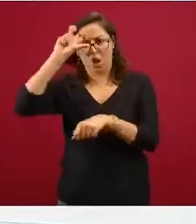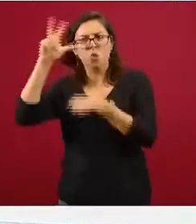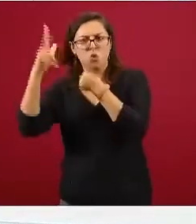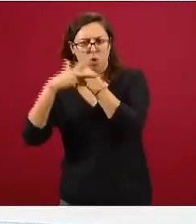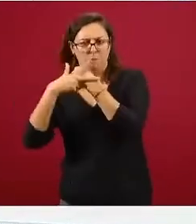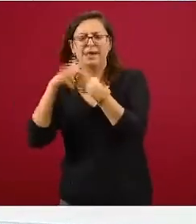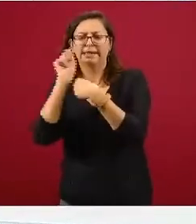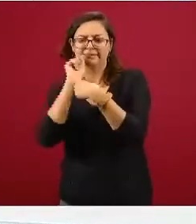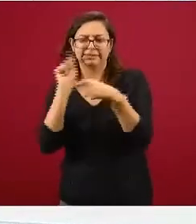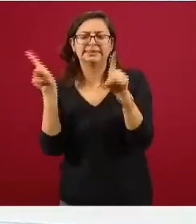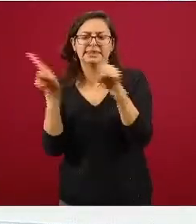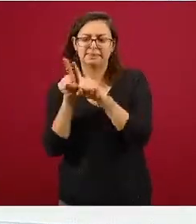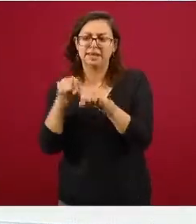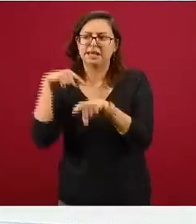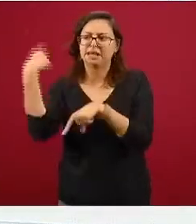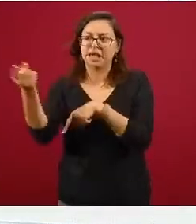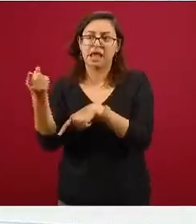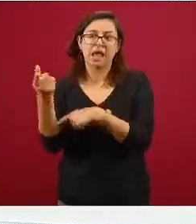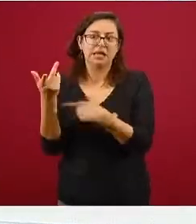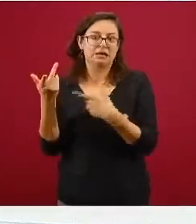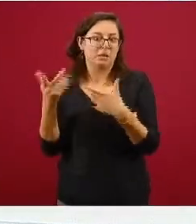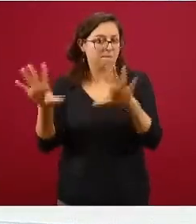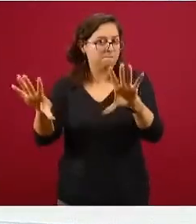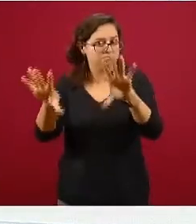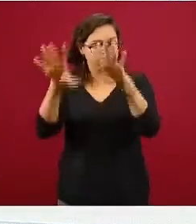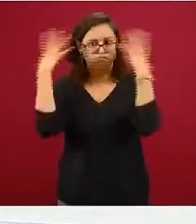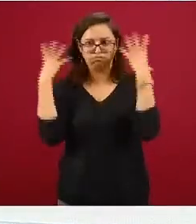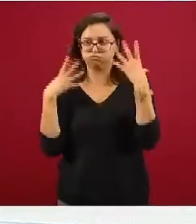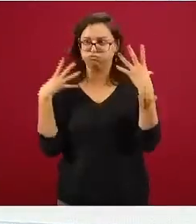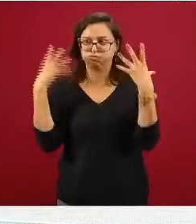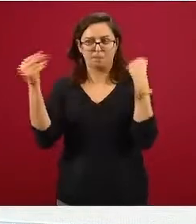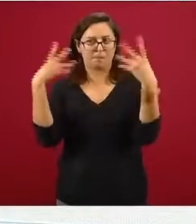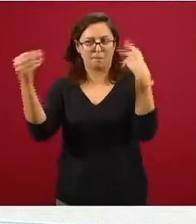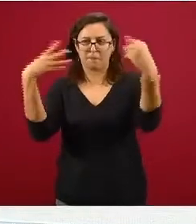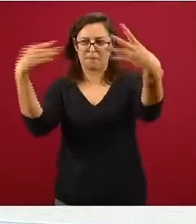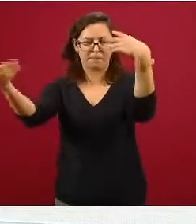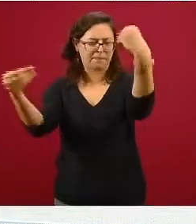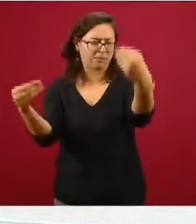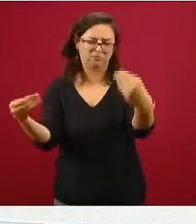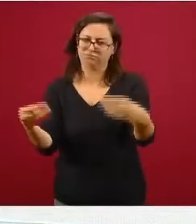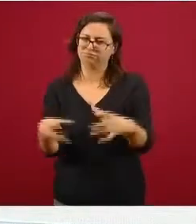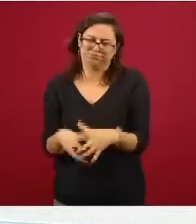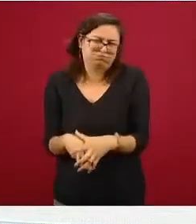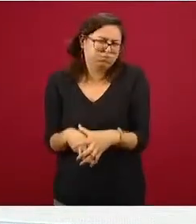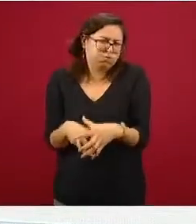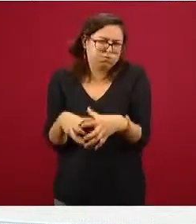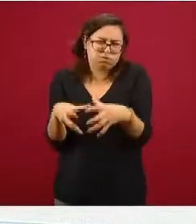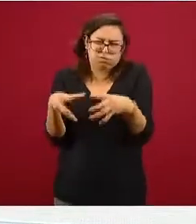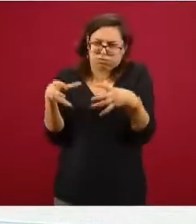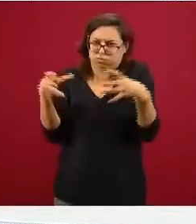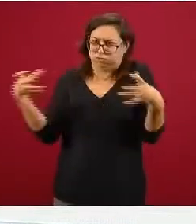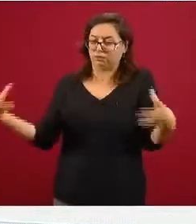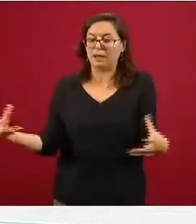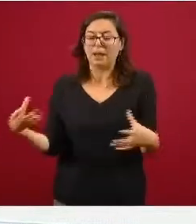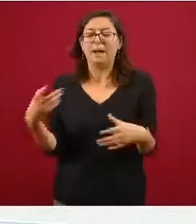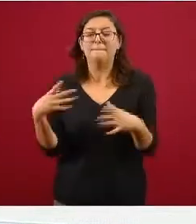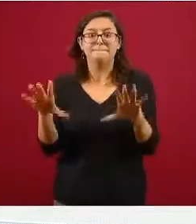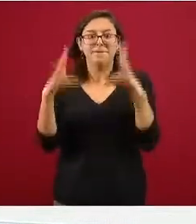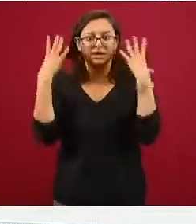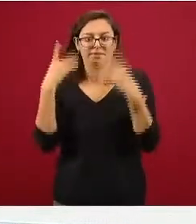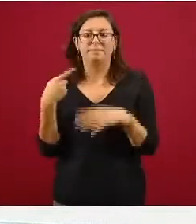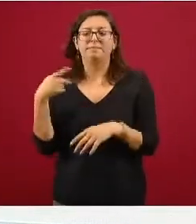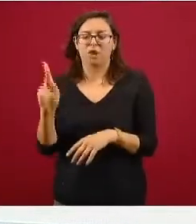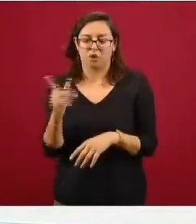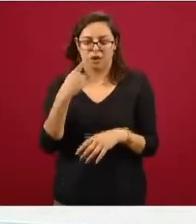europeos que tuvieron las epidemias más aceleradas, más explosivas al inicio de la pandemia. Pero vean